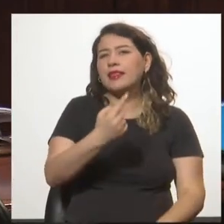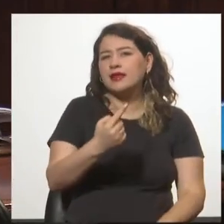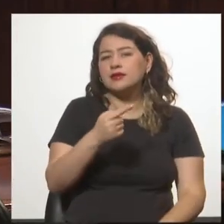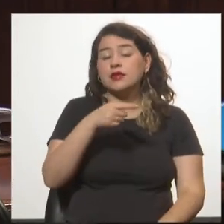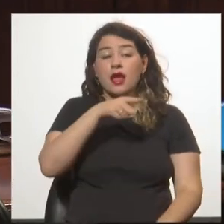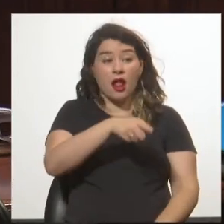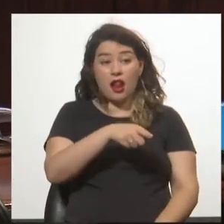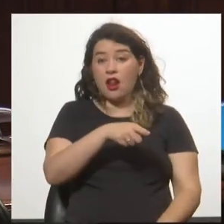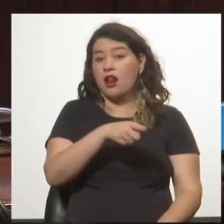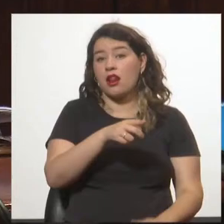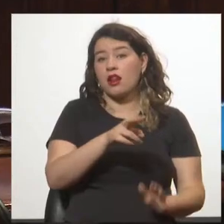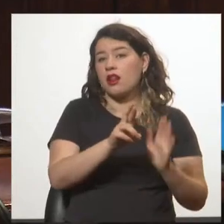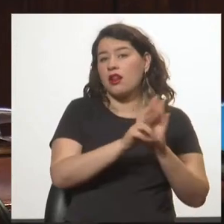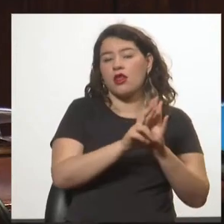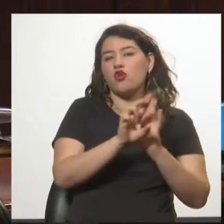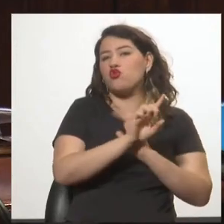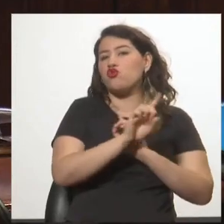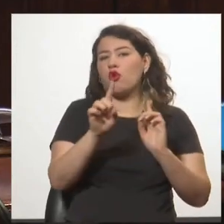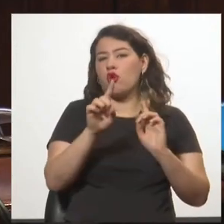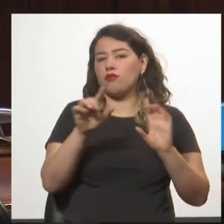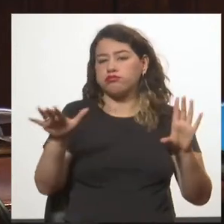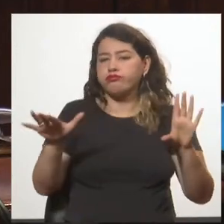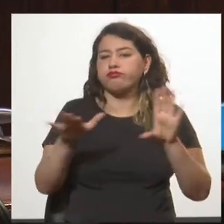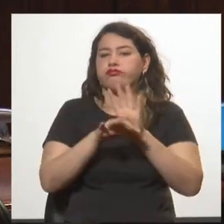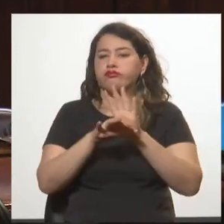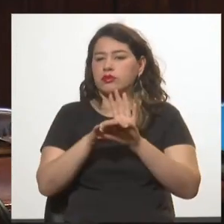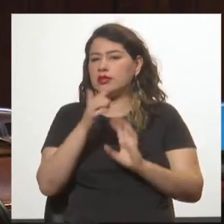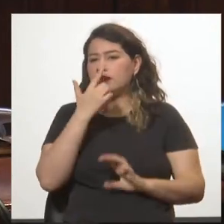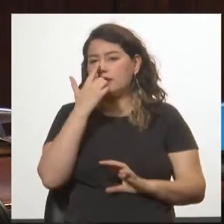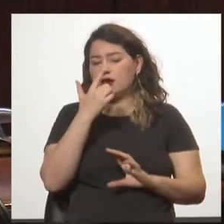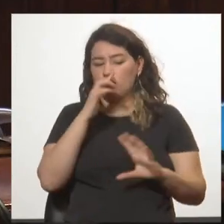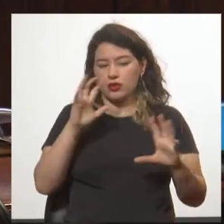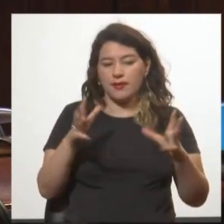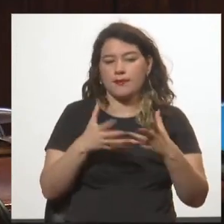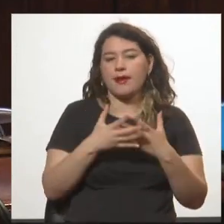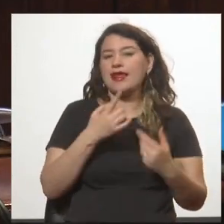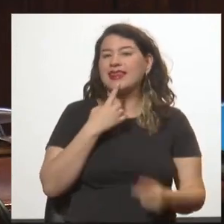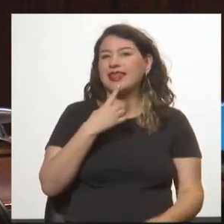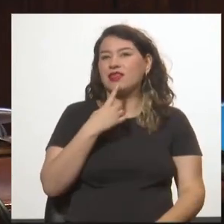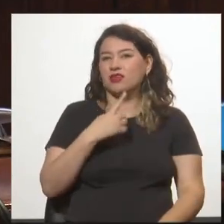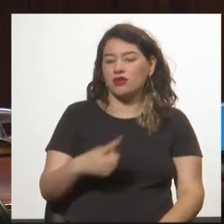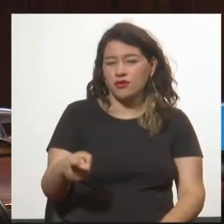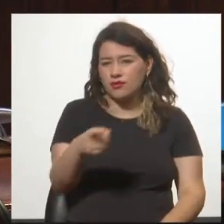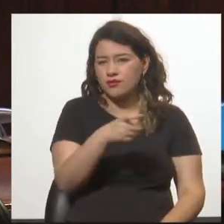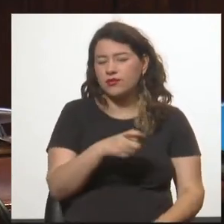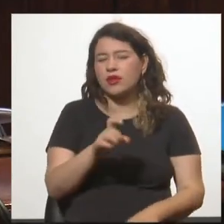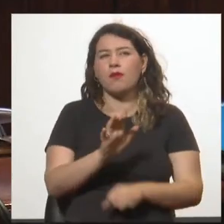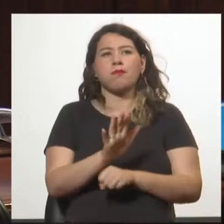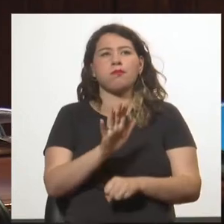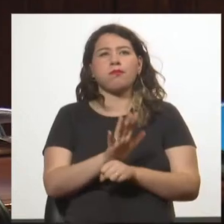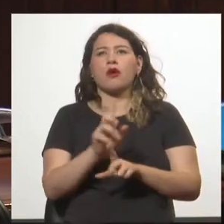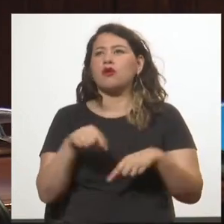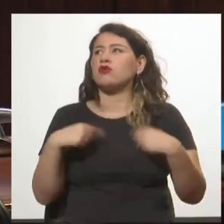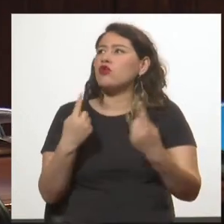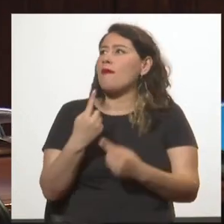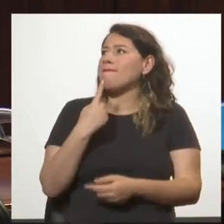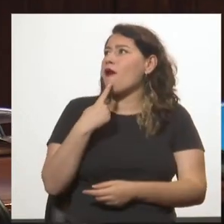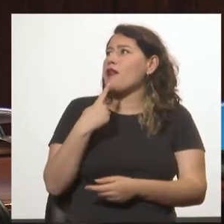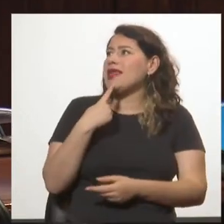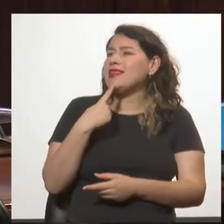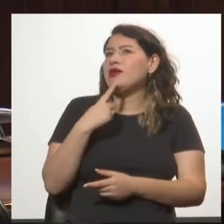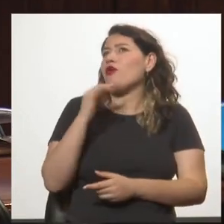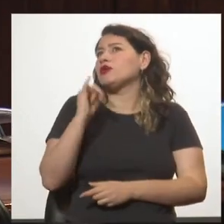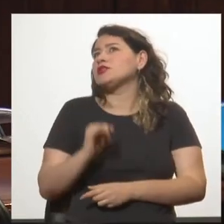representante por no alinearse con los intereses de su partido como si la conveniencia política estuviera por encima